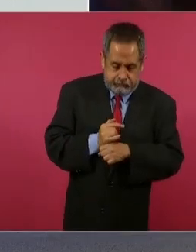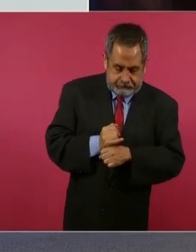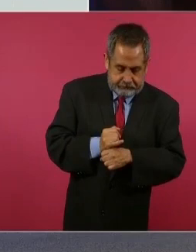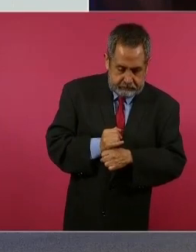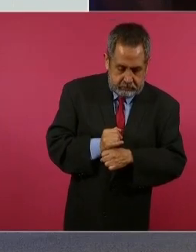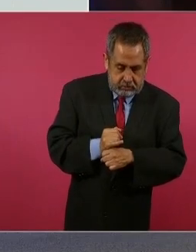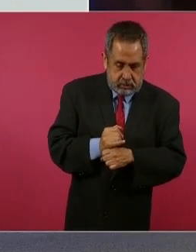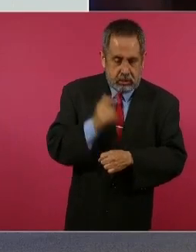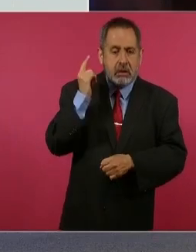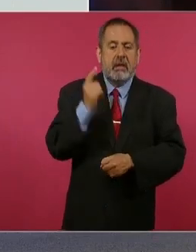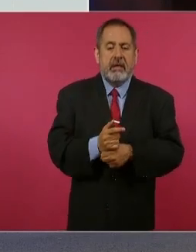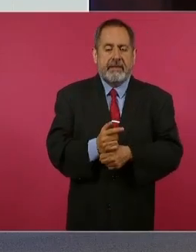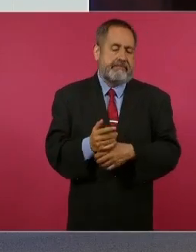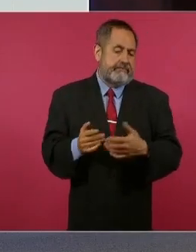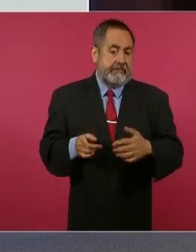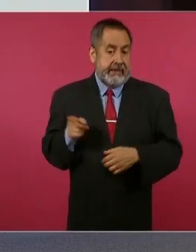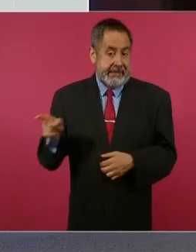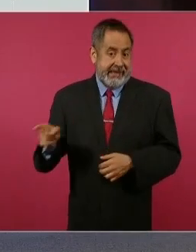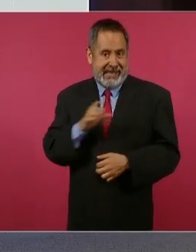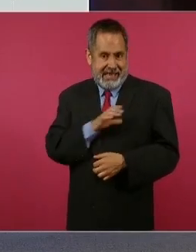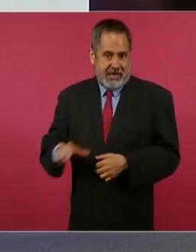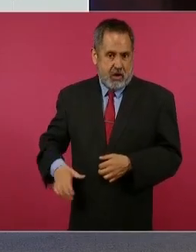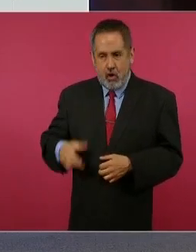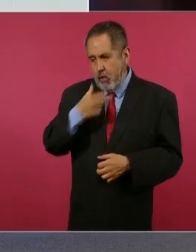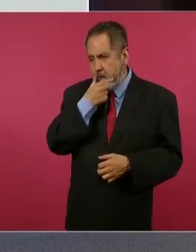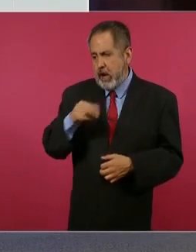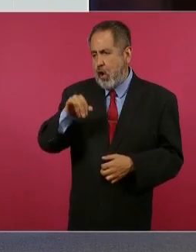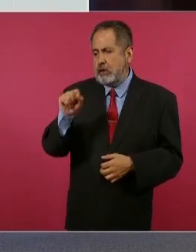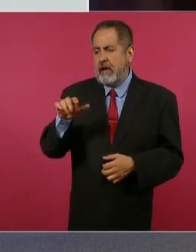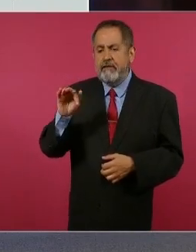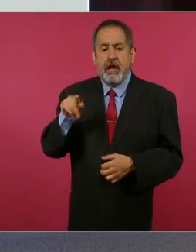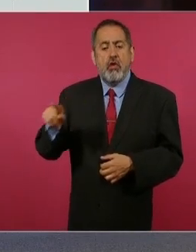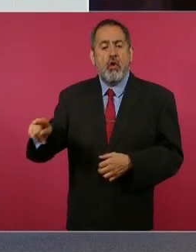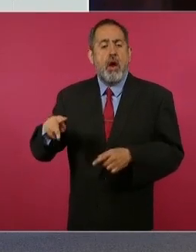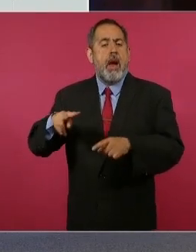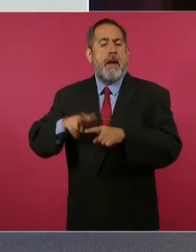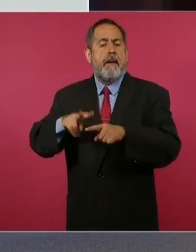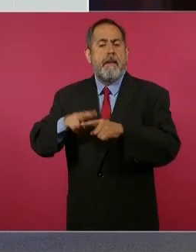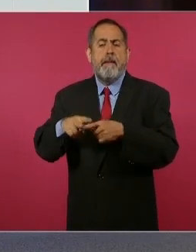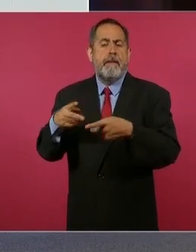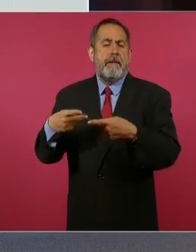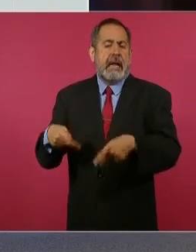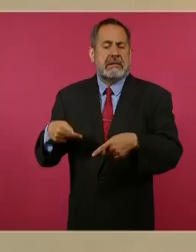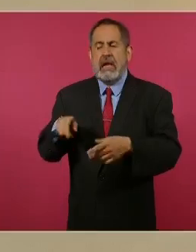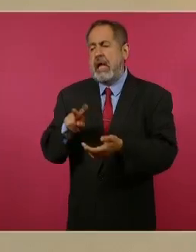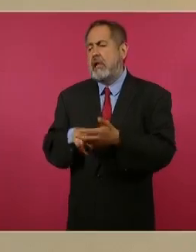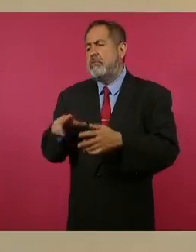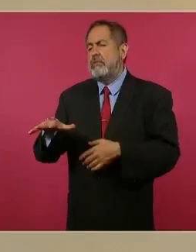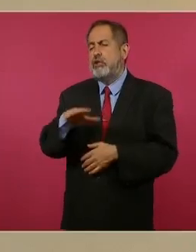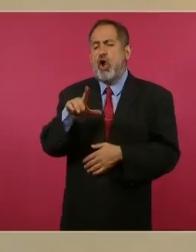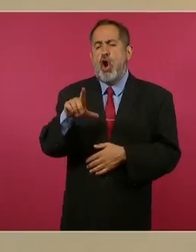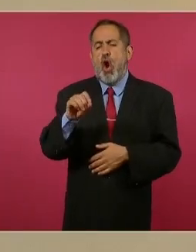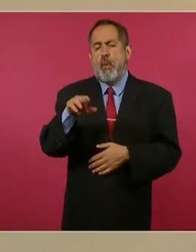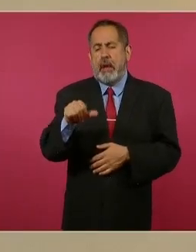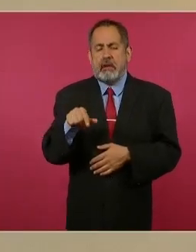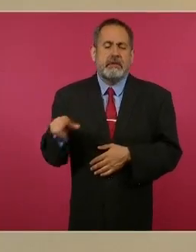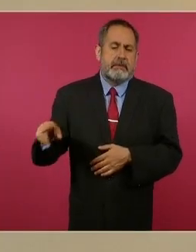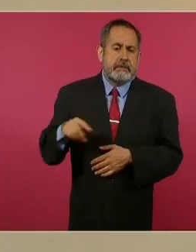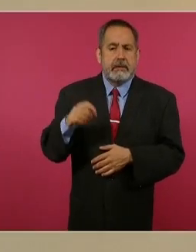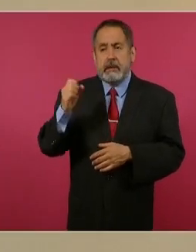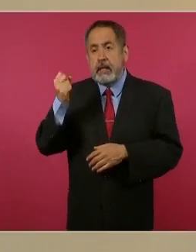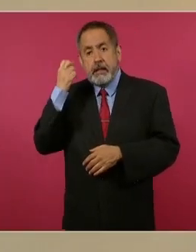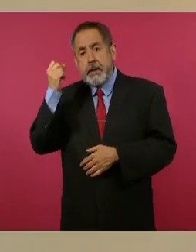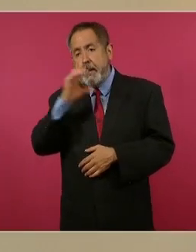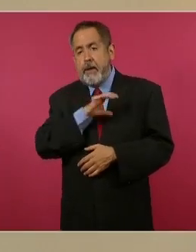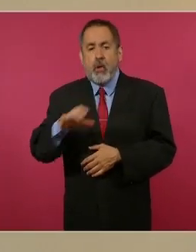el candidato, José Alfredo, se encontraba en la Plaza de la Concordia, en la comunidad de Las Lomas y durante el cierre de su